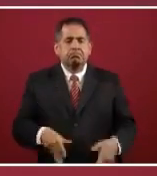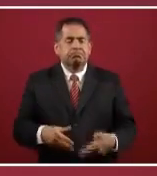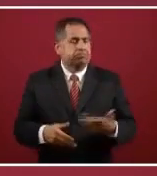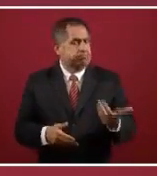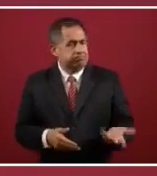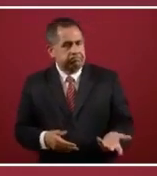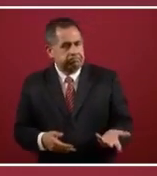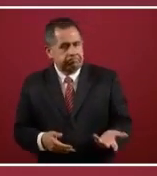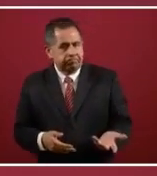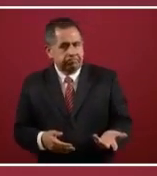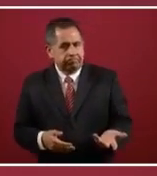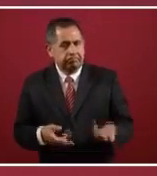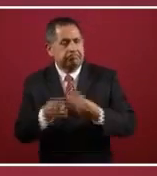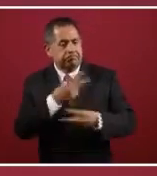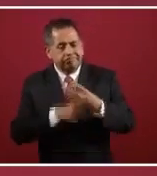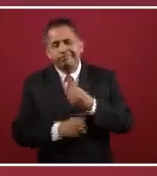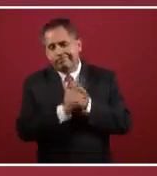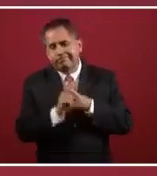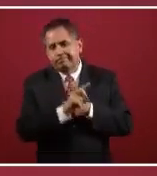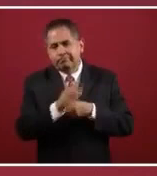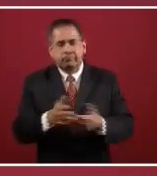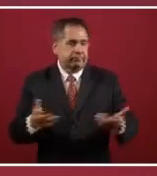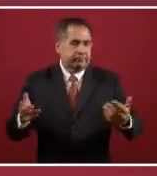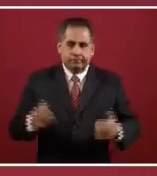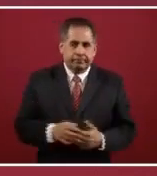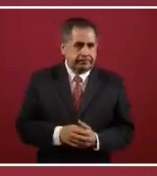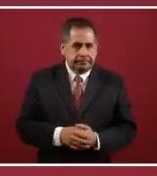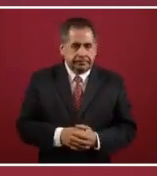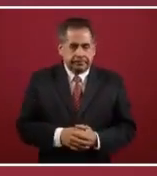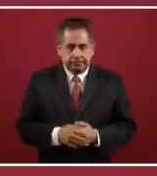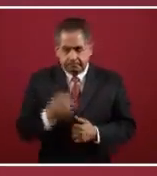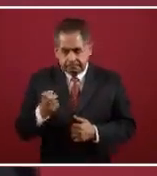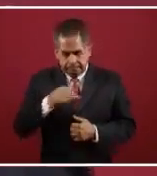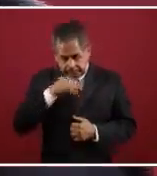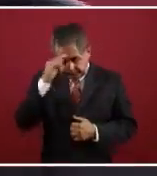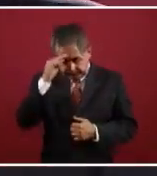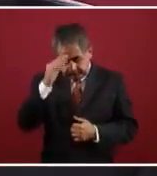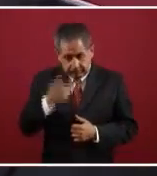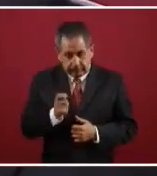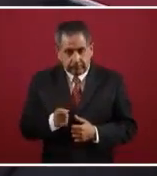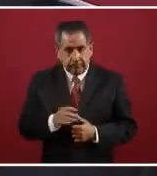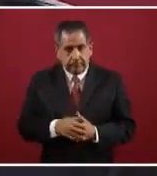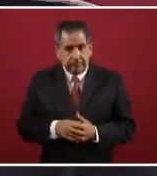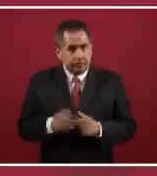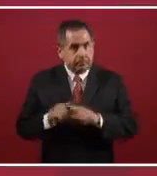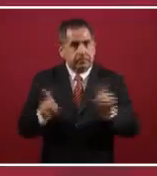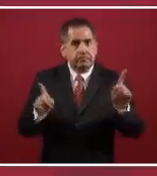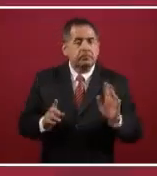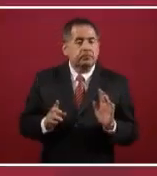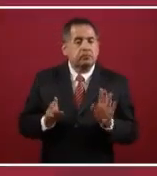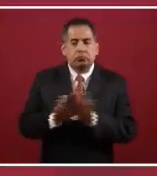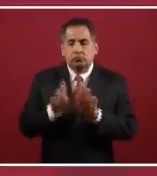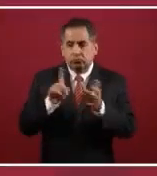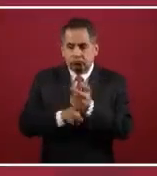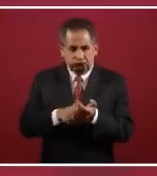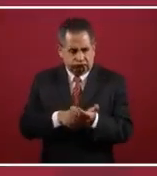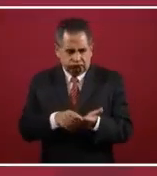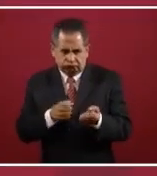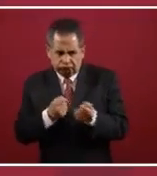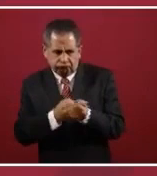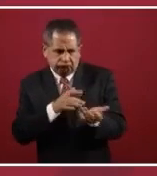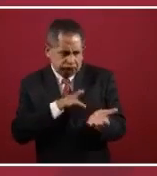y se generan problemas. Entonces, esta es una forma de fortalecer,